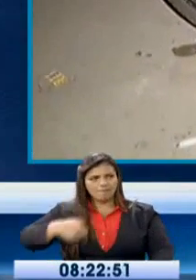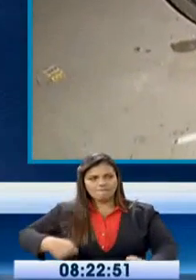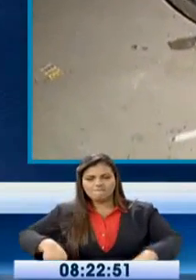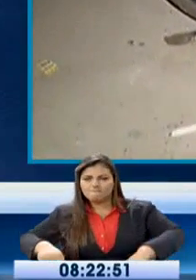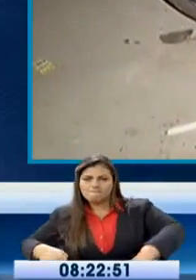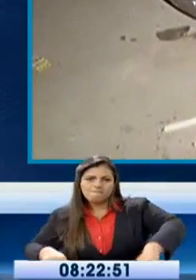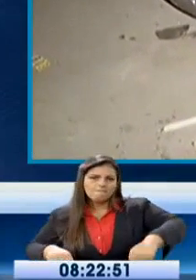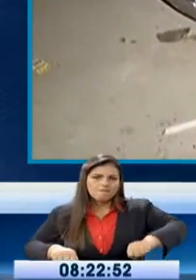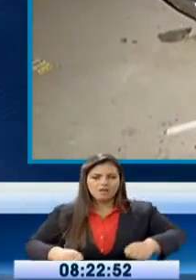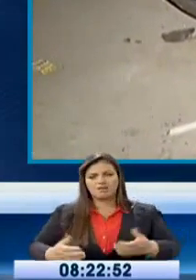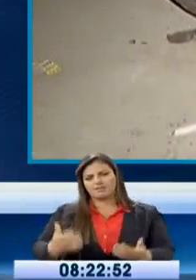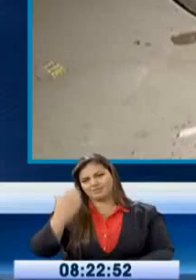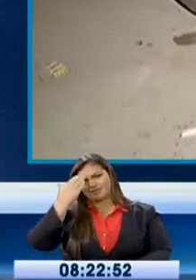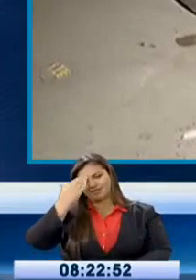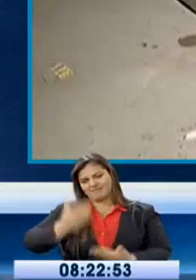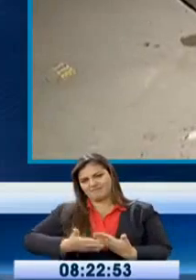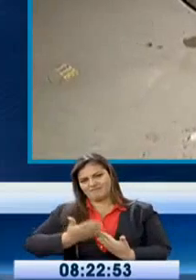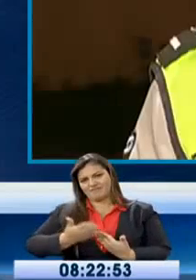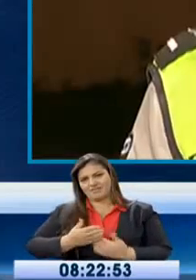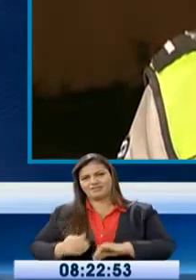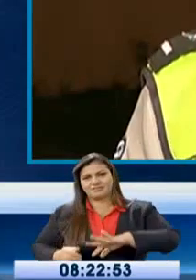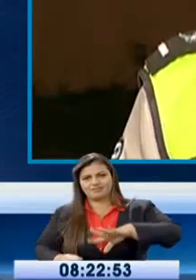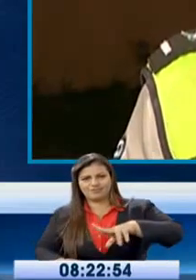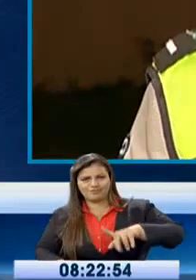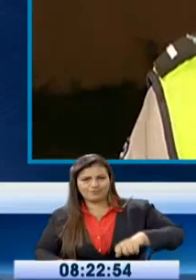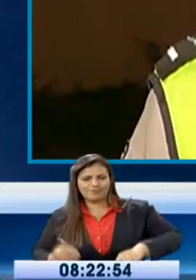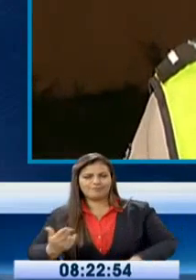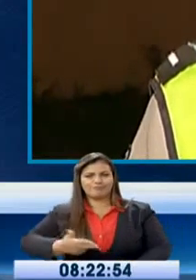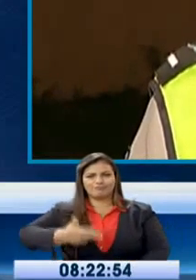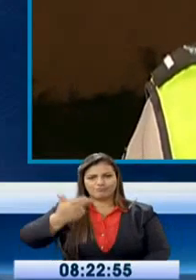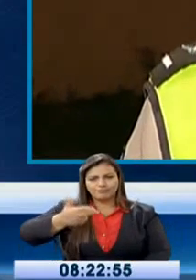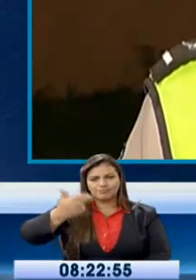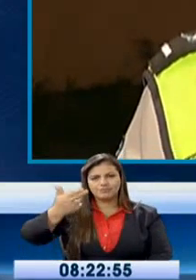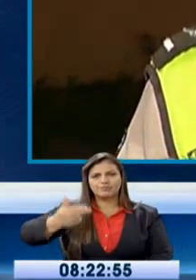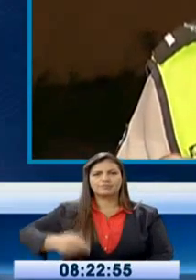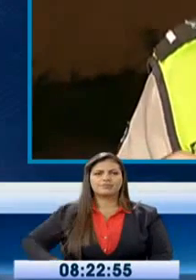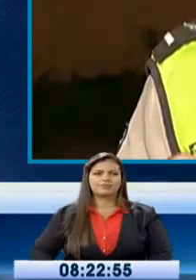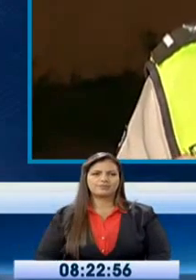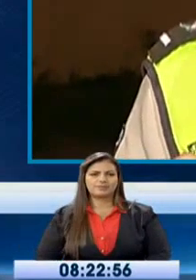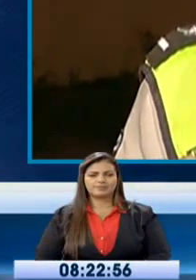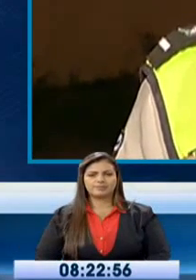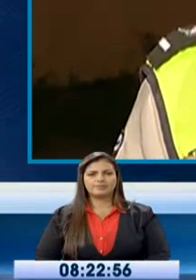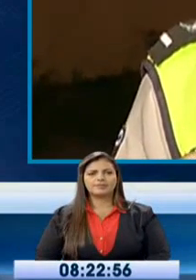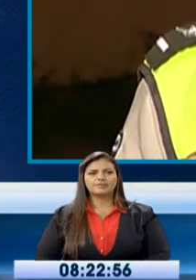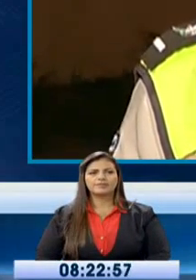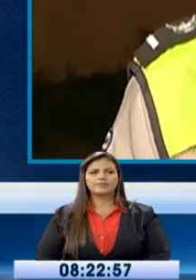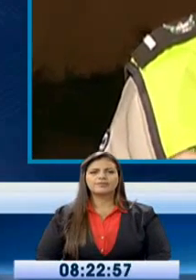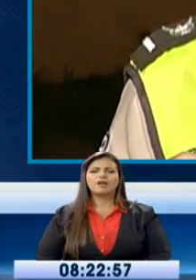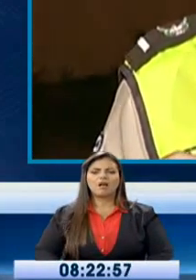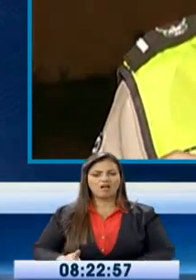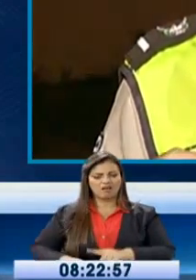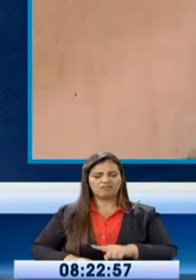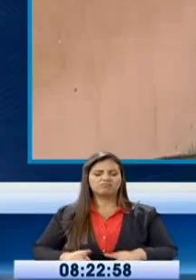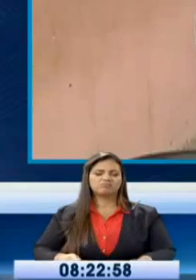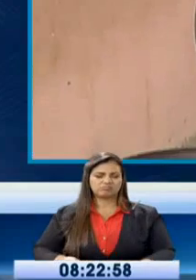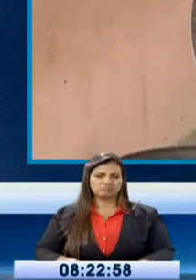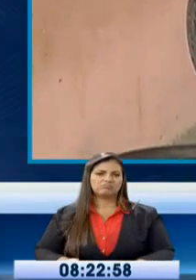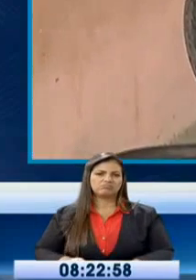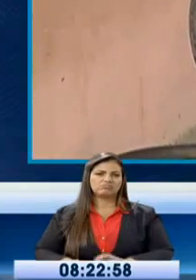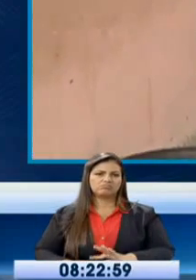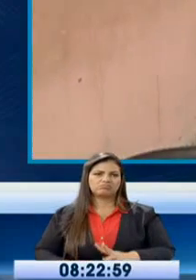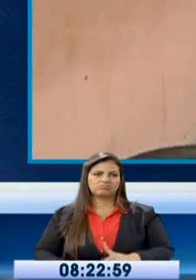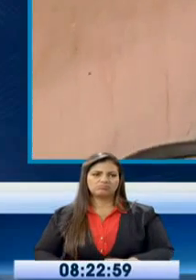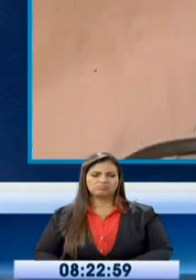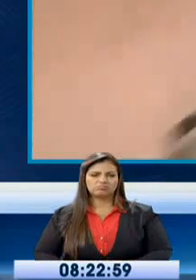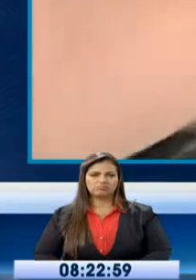luces, con gente que no se puede identificar. De mal vivir en muchos casos. Ahora, mira que todo es negocio, ¿ah?